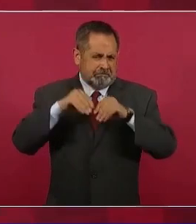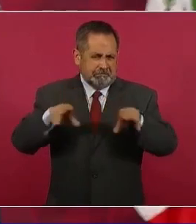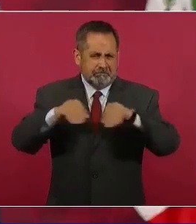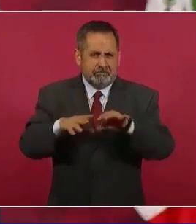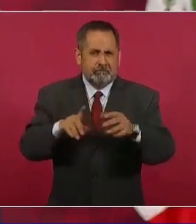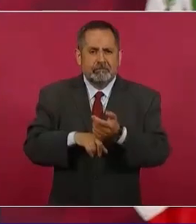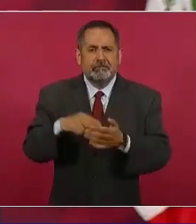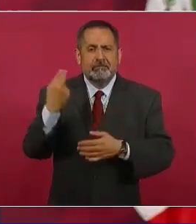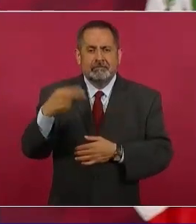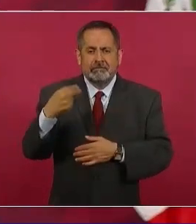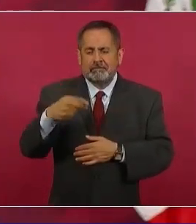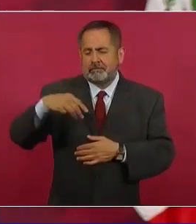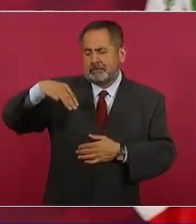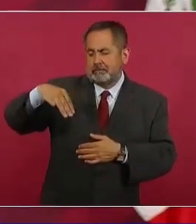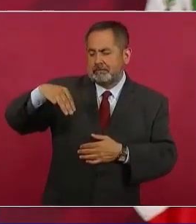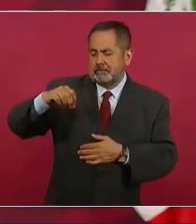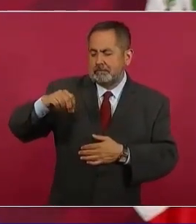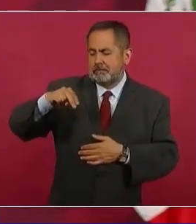Monitor,